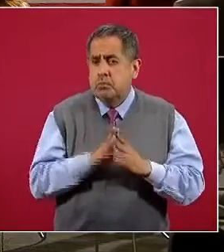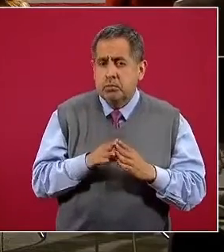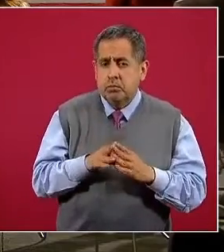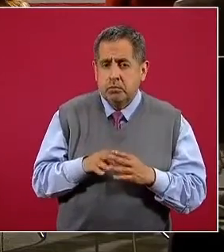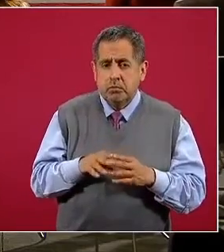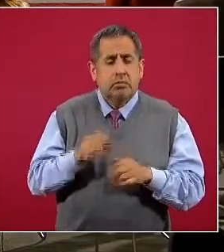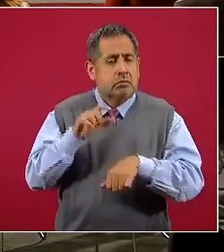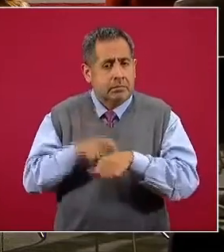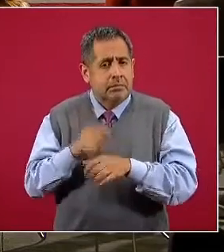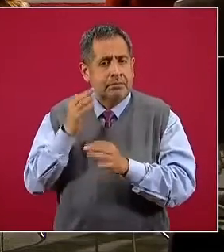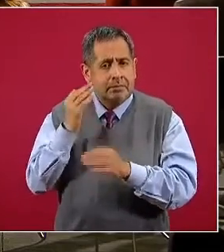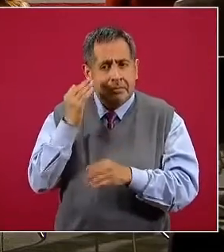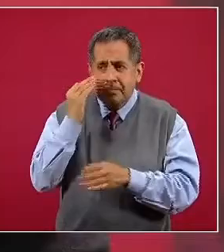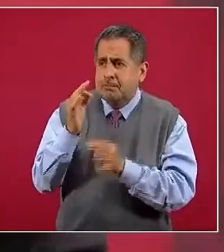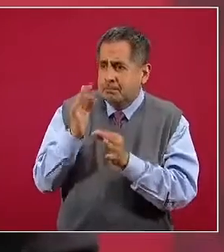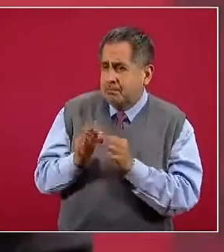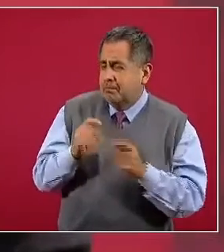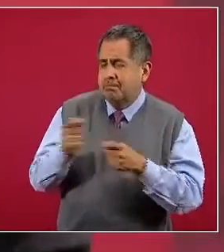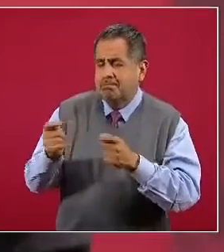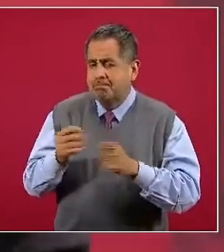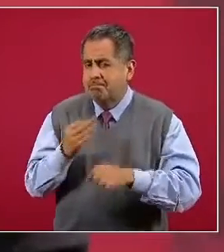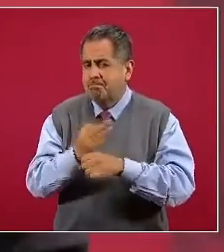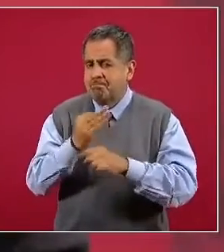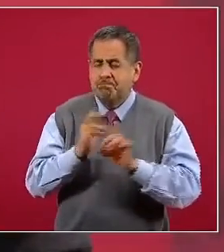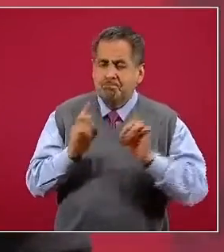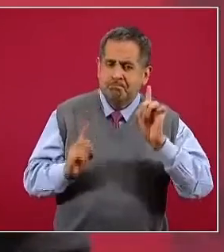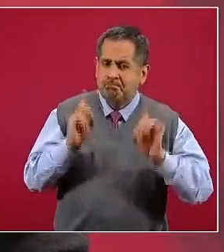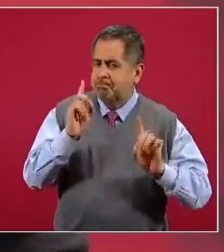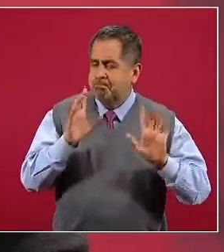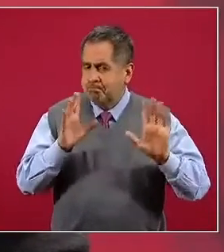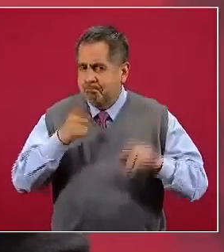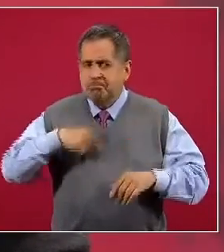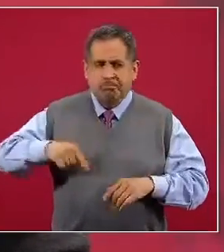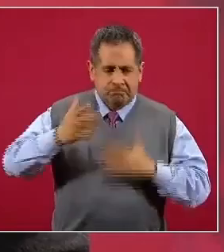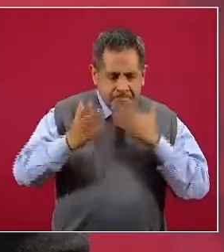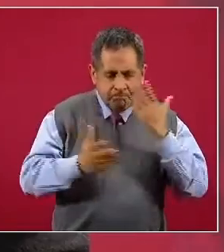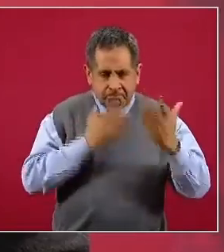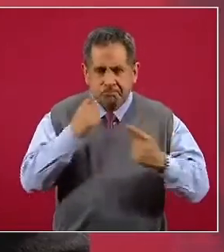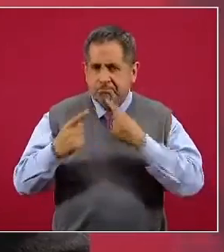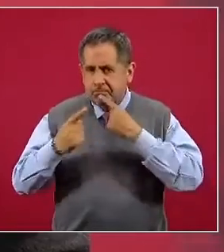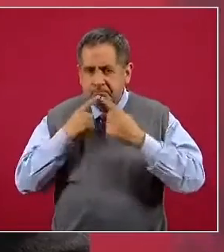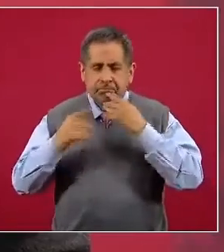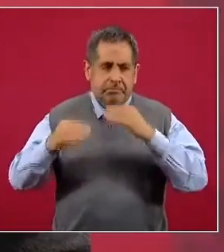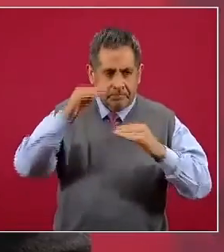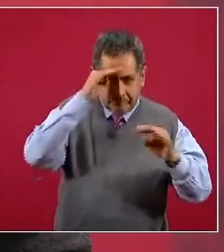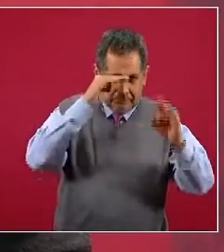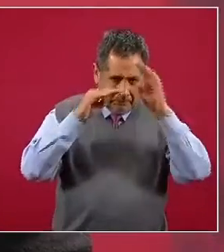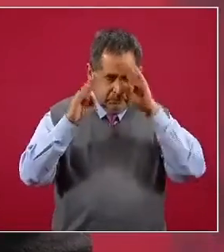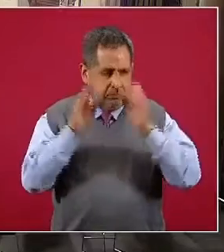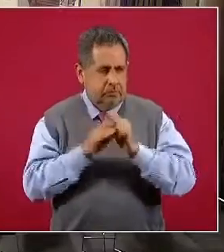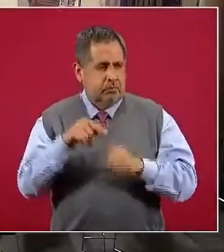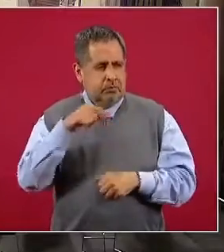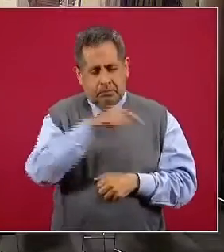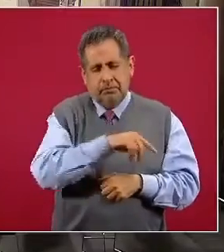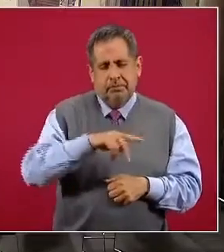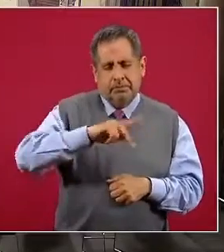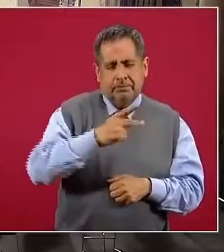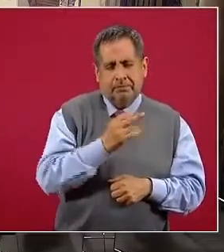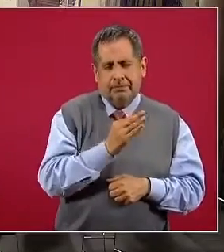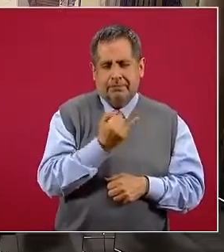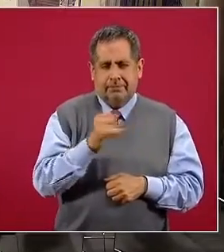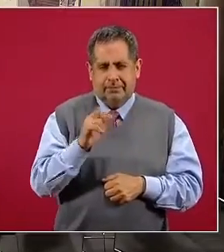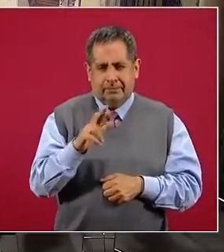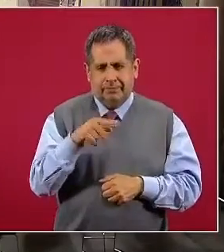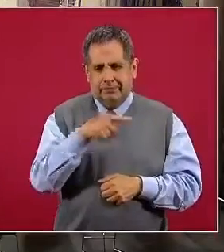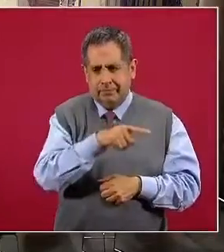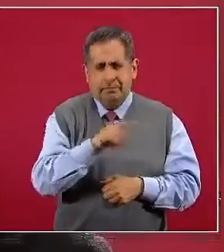tiempo razonable. Y eso es lo que está en este momento en revisión. Estamos en conversaciones precisamente con Pfizer. Lo que se firmó hace